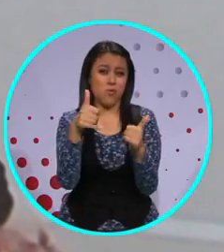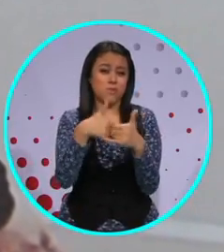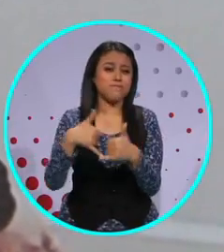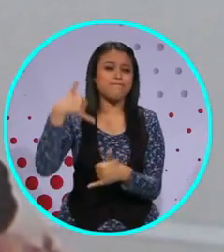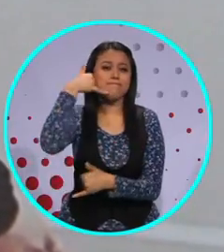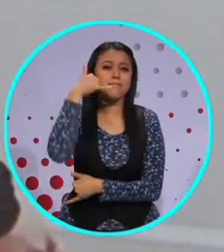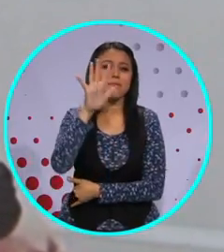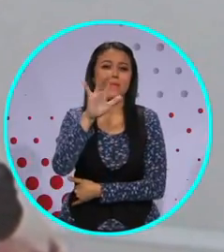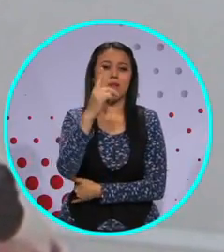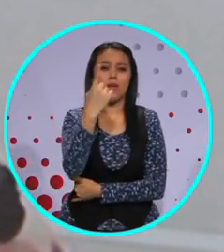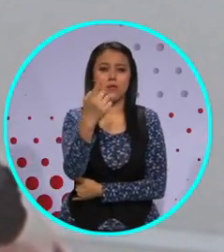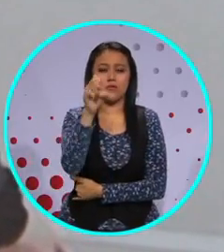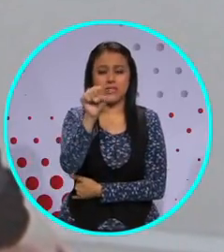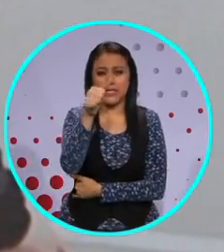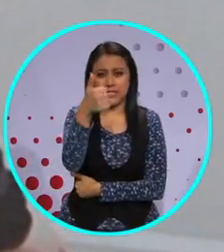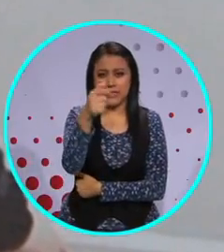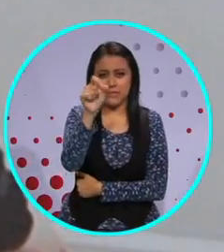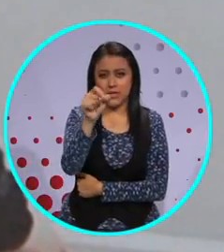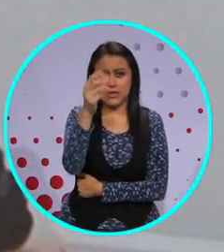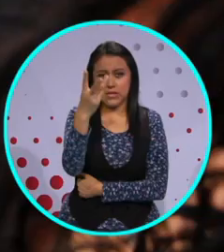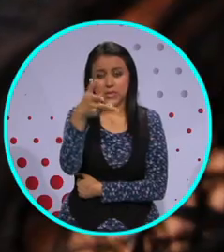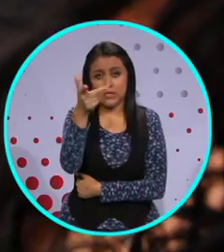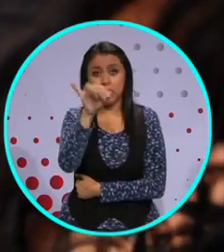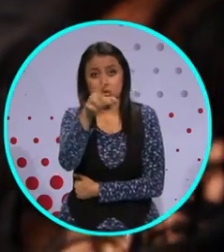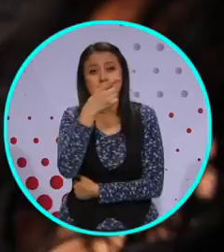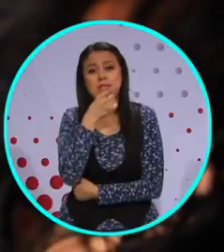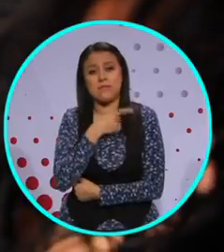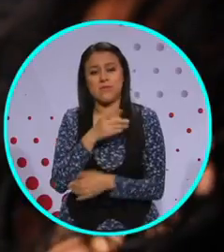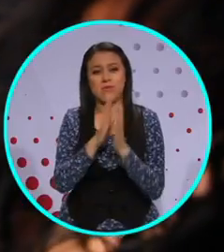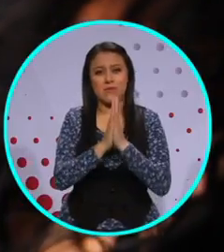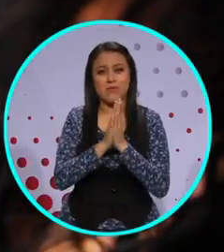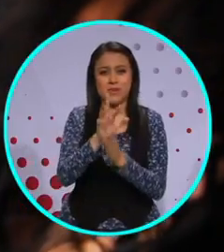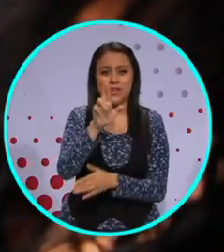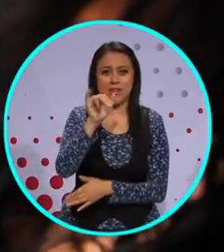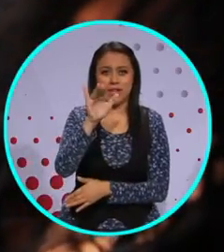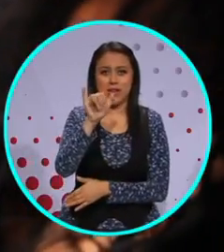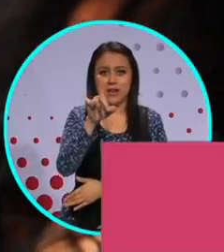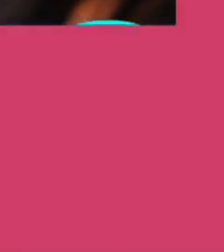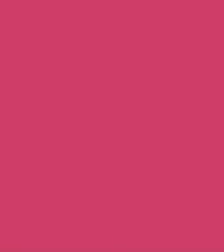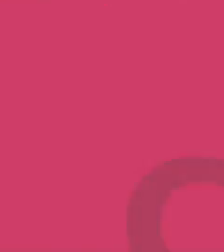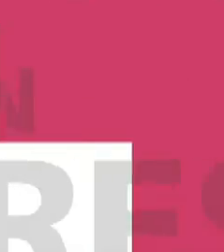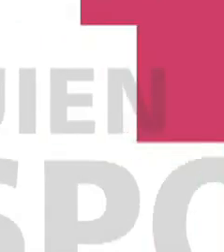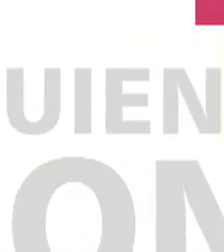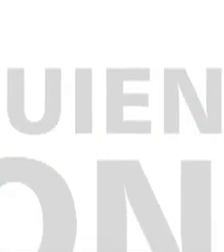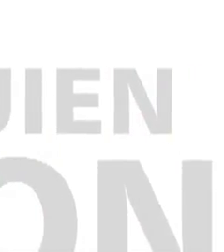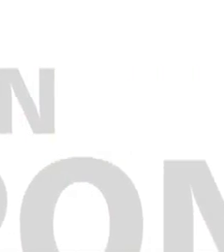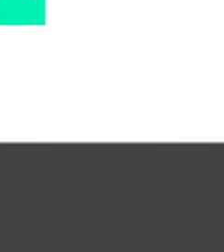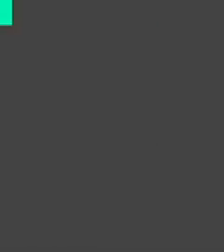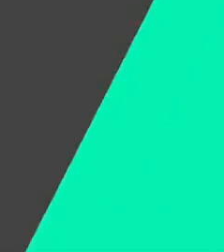51 66 23 13 ricardo solá back a quien corresponda